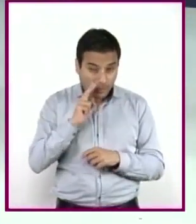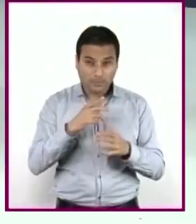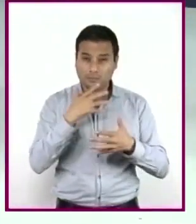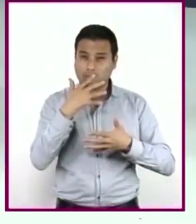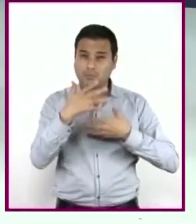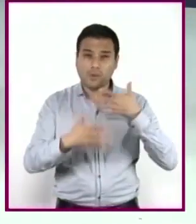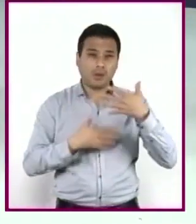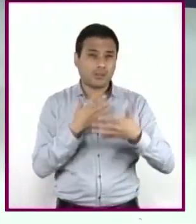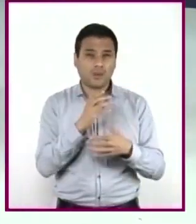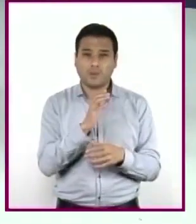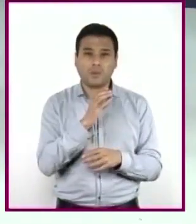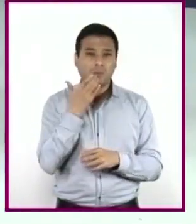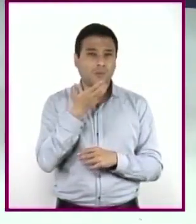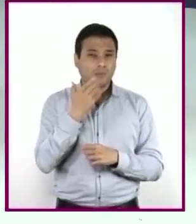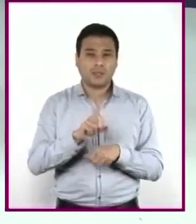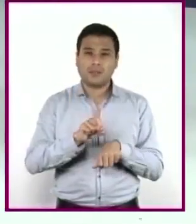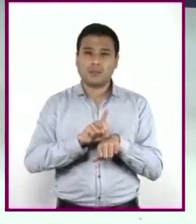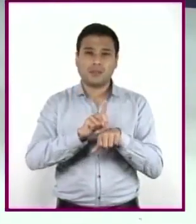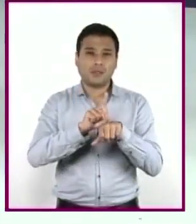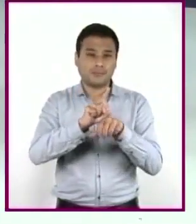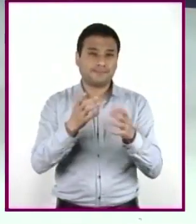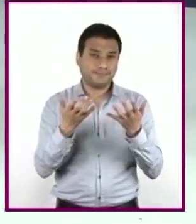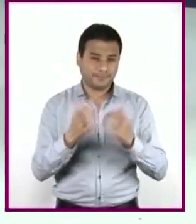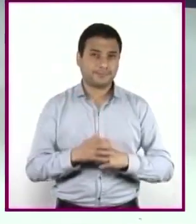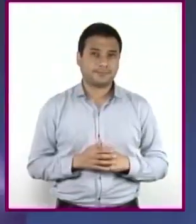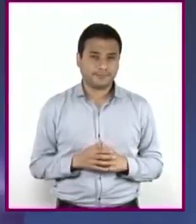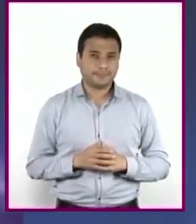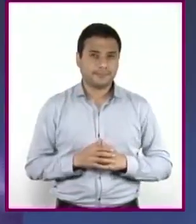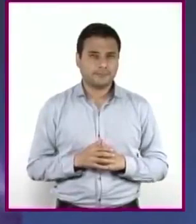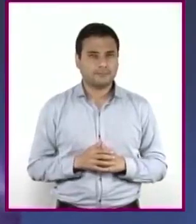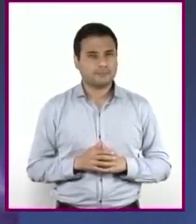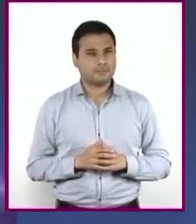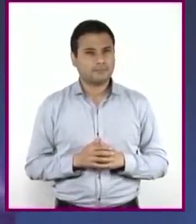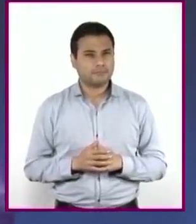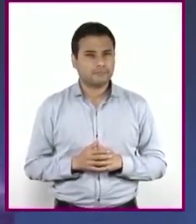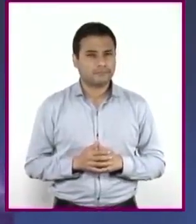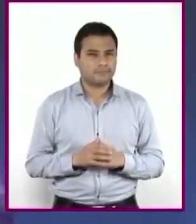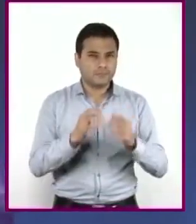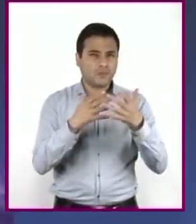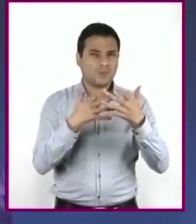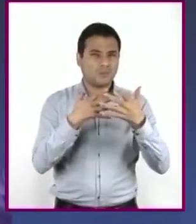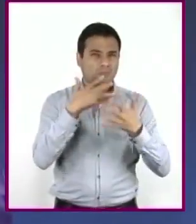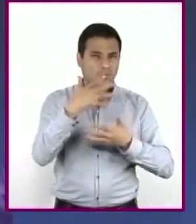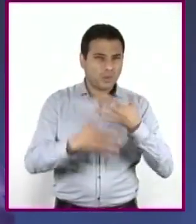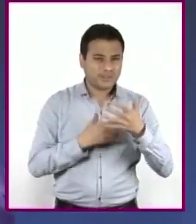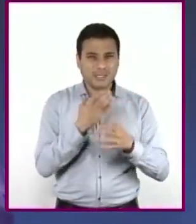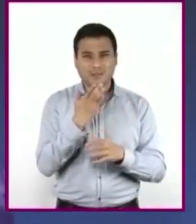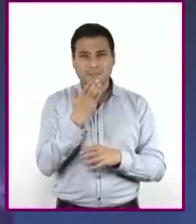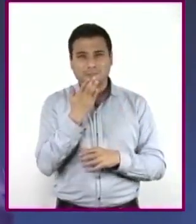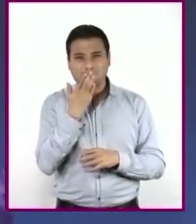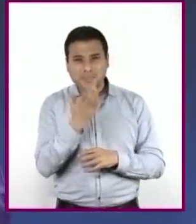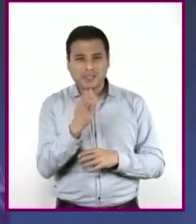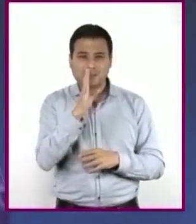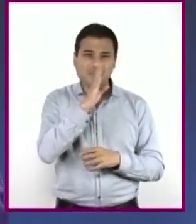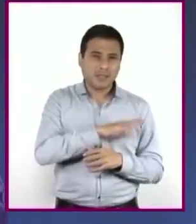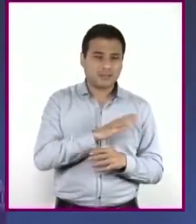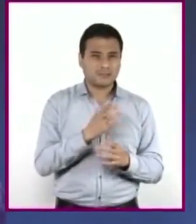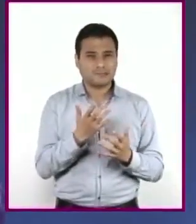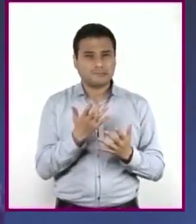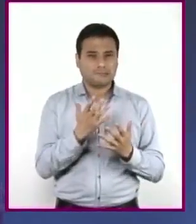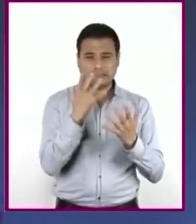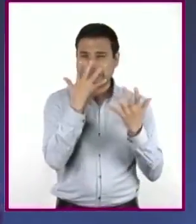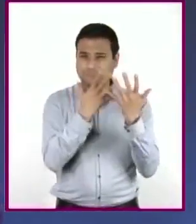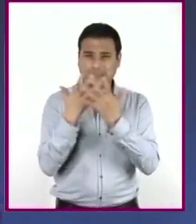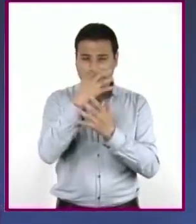principales amenazas que enfrentan niños y adolescentes en Internet. La línea entre lo aceptable y lo violento es